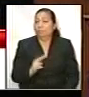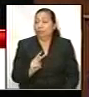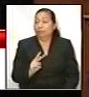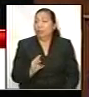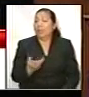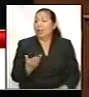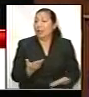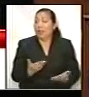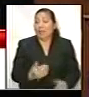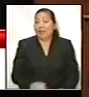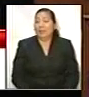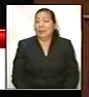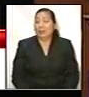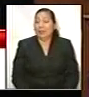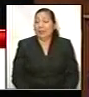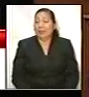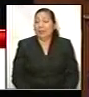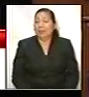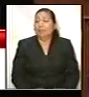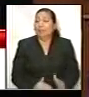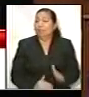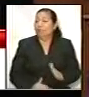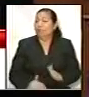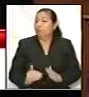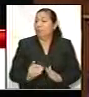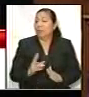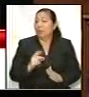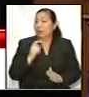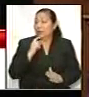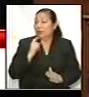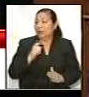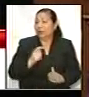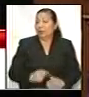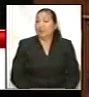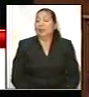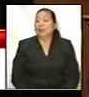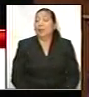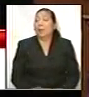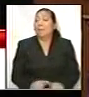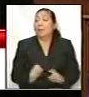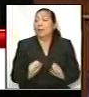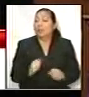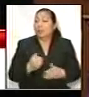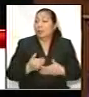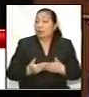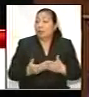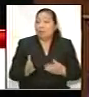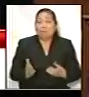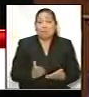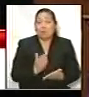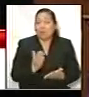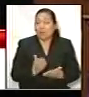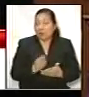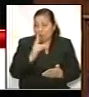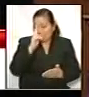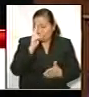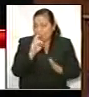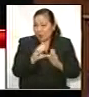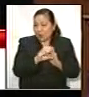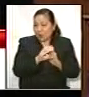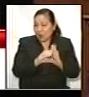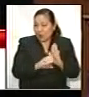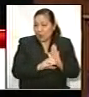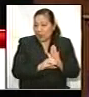a veces elevada innecesariamente, pero si se va a generar un conflicto, respetemos la Constitución.